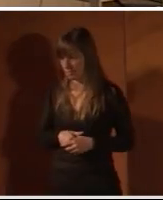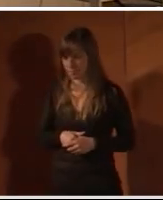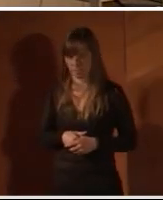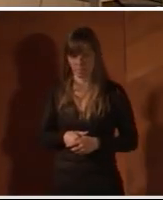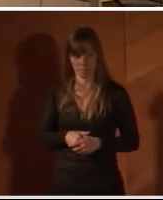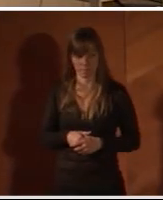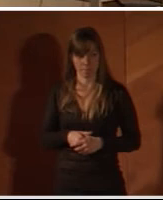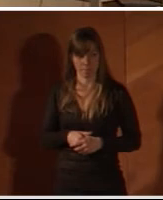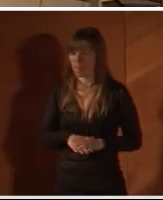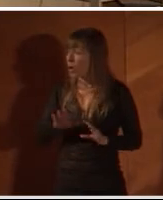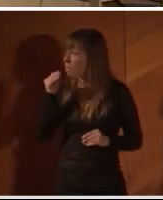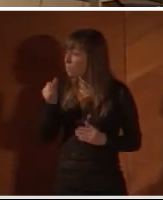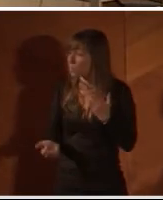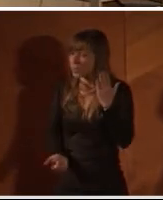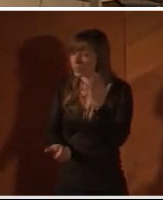Todo tuyo.